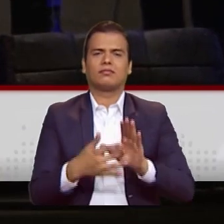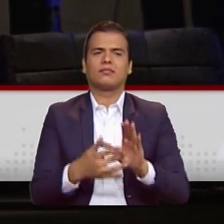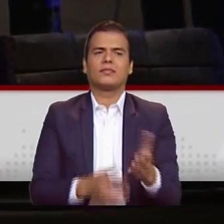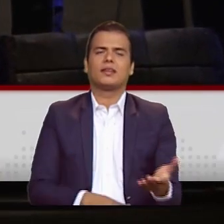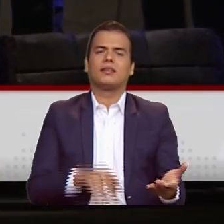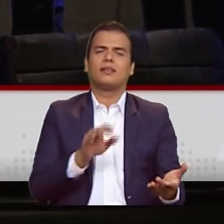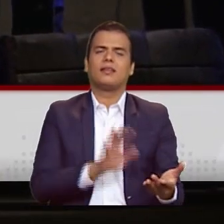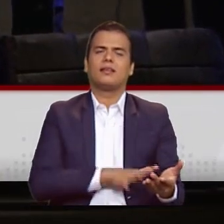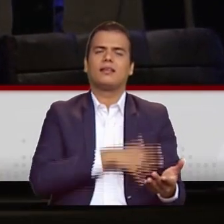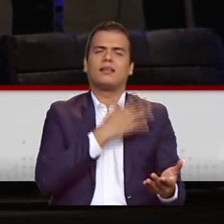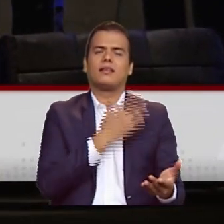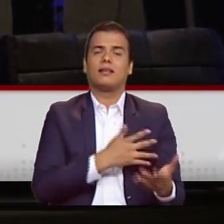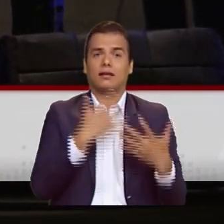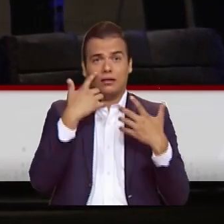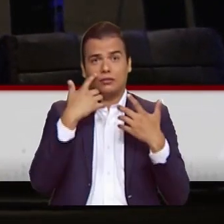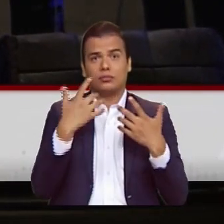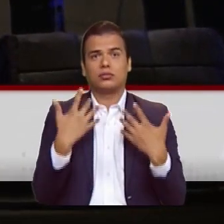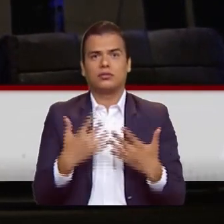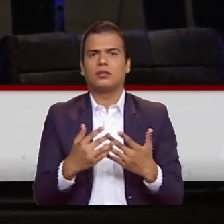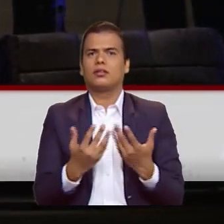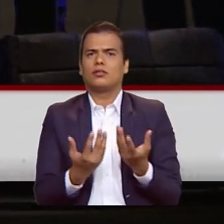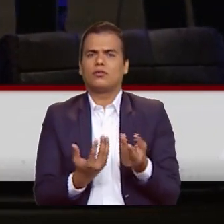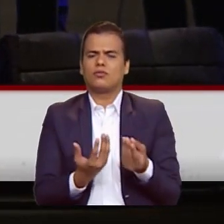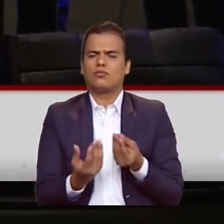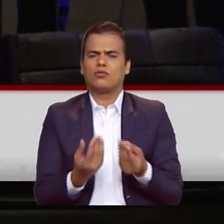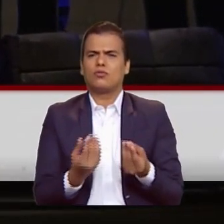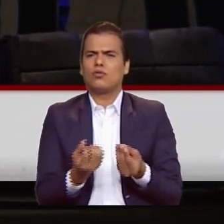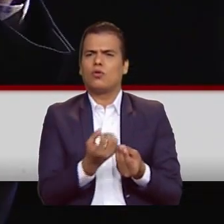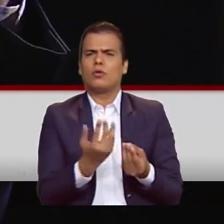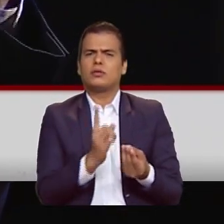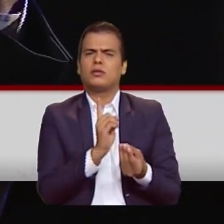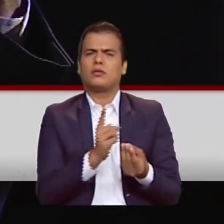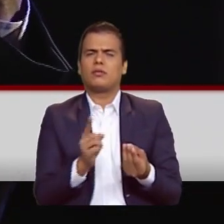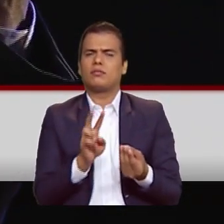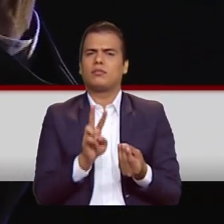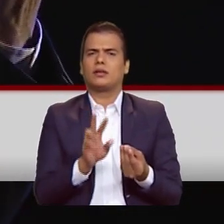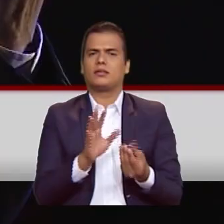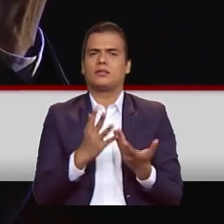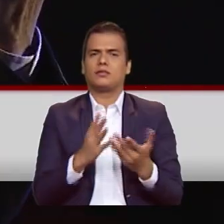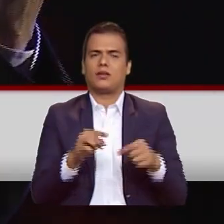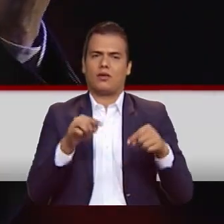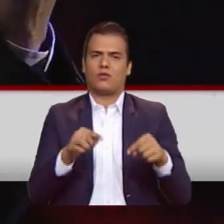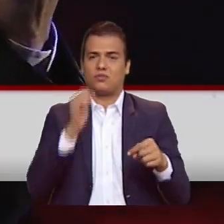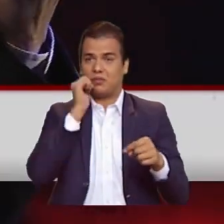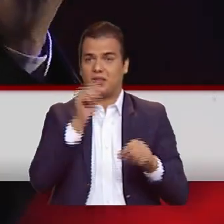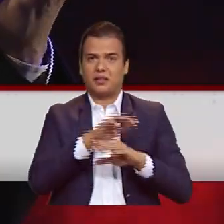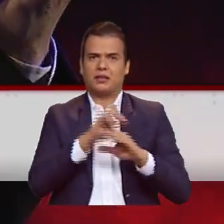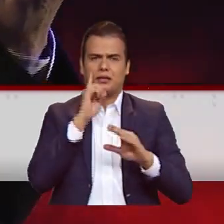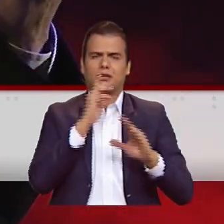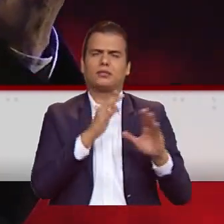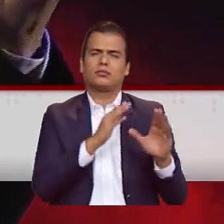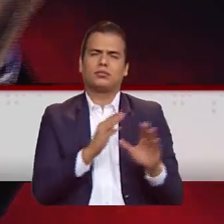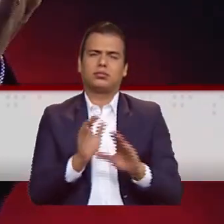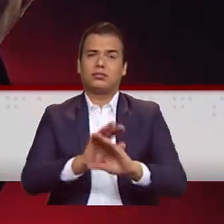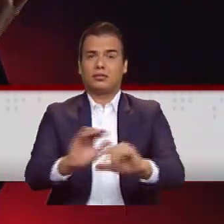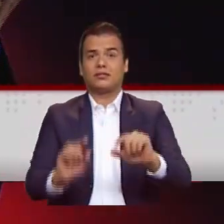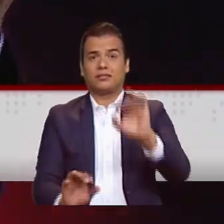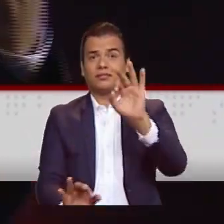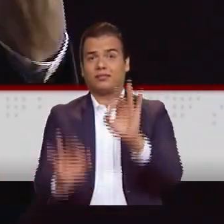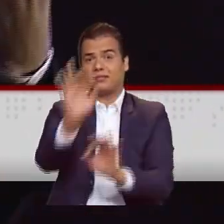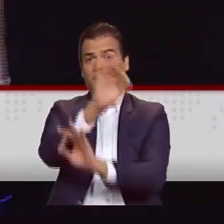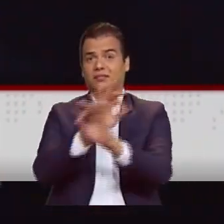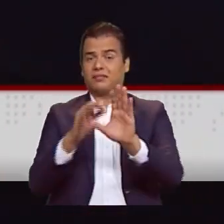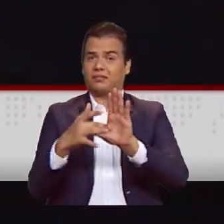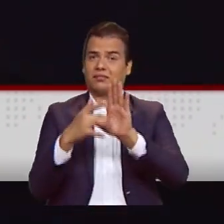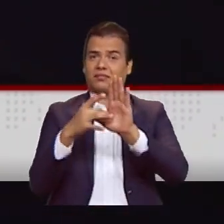en todo su explendor serán 25 tríos que podremos disfrutar entre hoy y mañana domingo y nosotros como cada regional